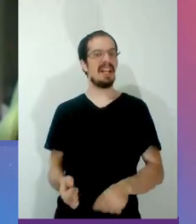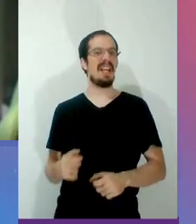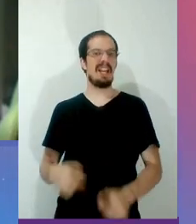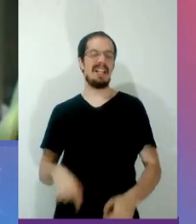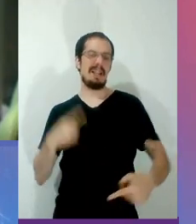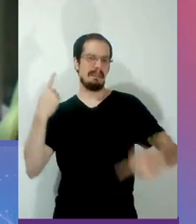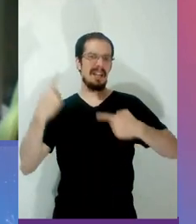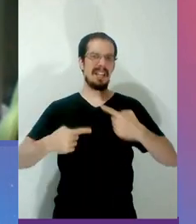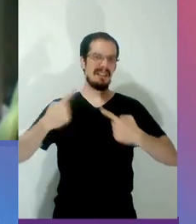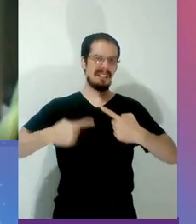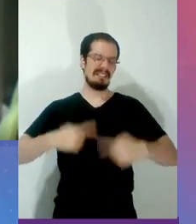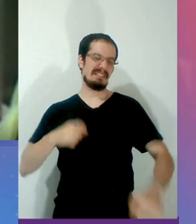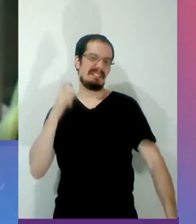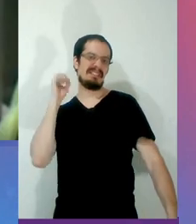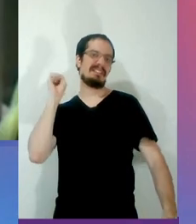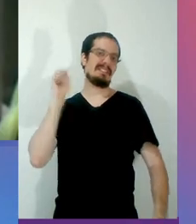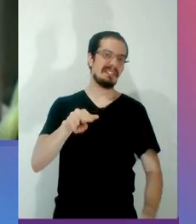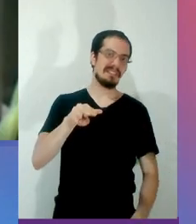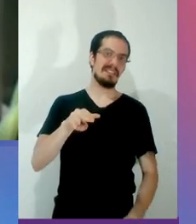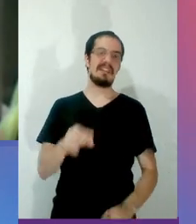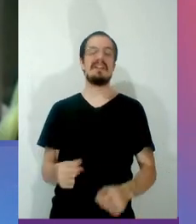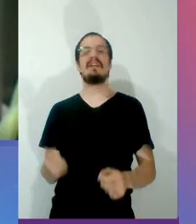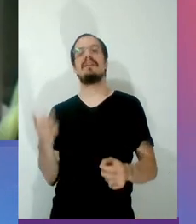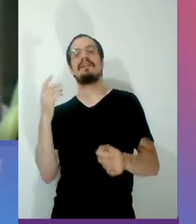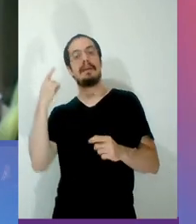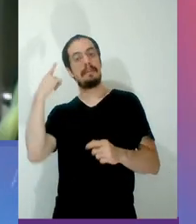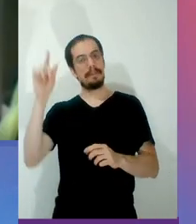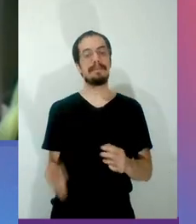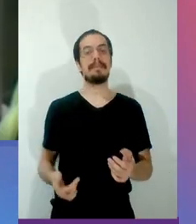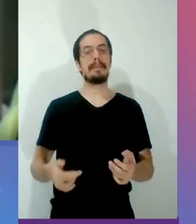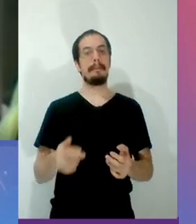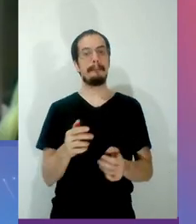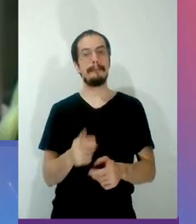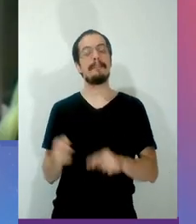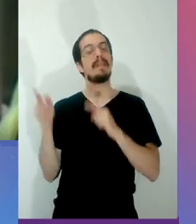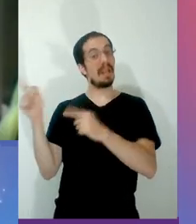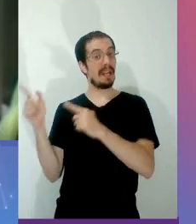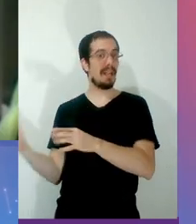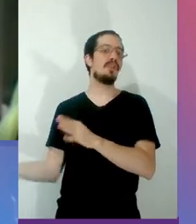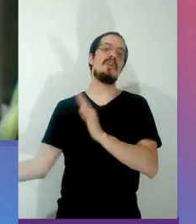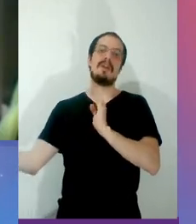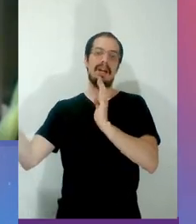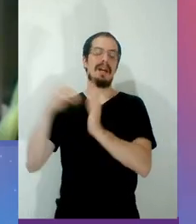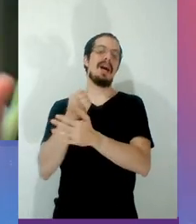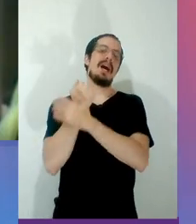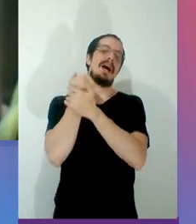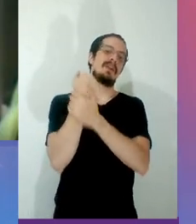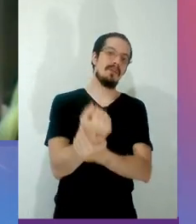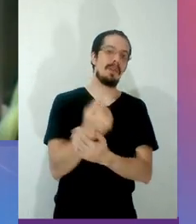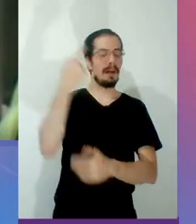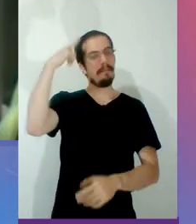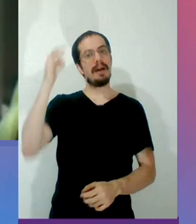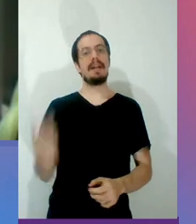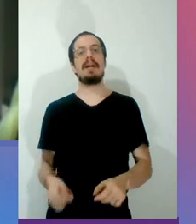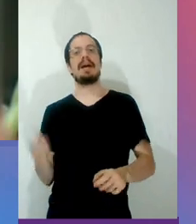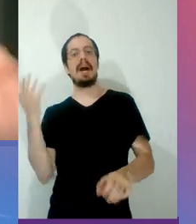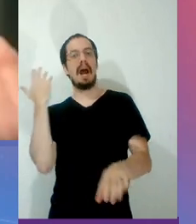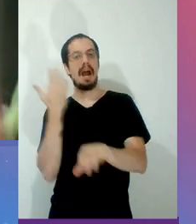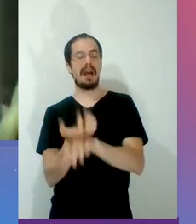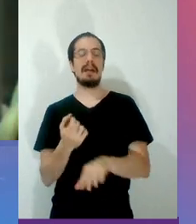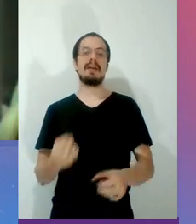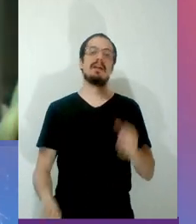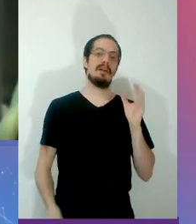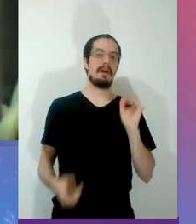todo esto, ¿cierto?, va a ayudar a que tengamos madres, padres